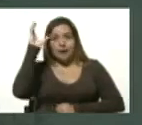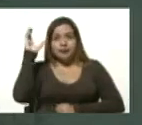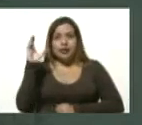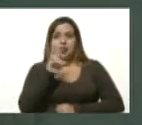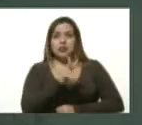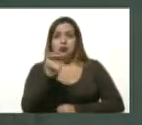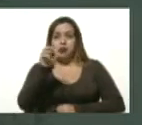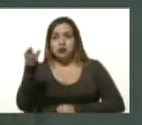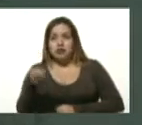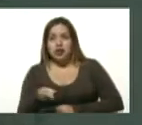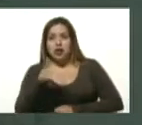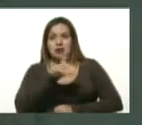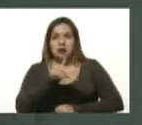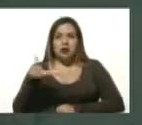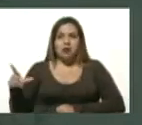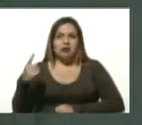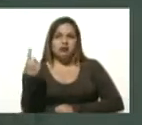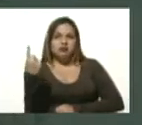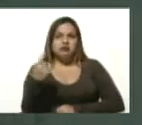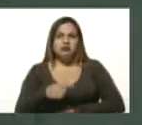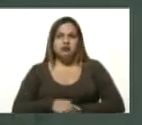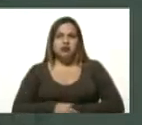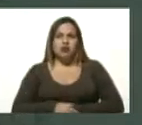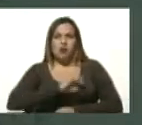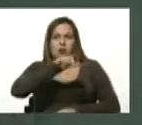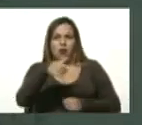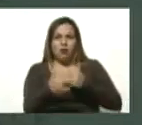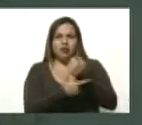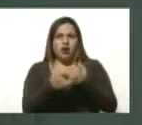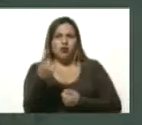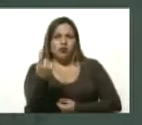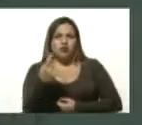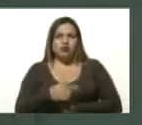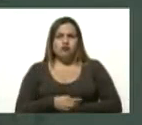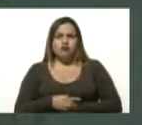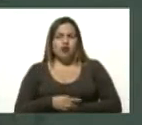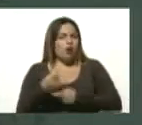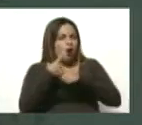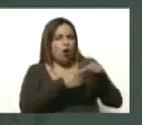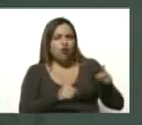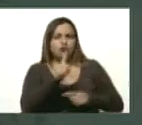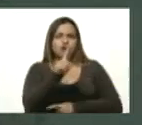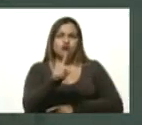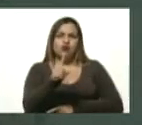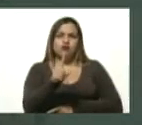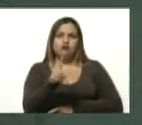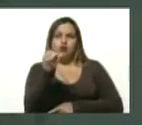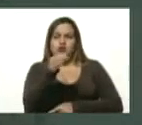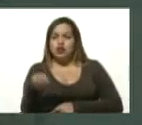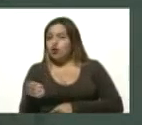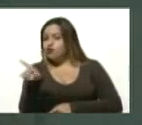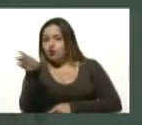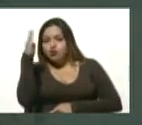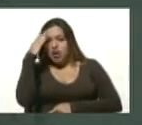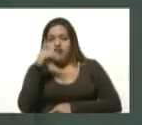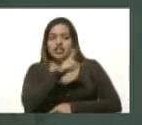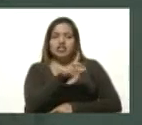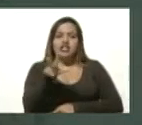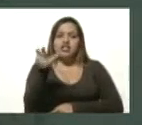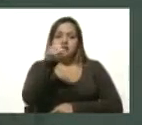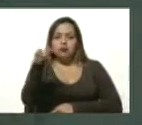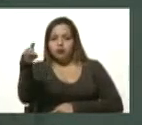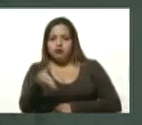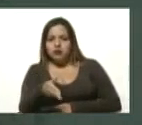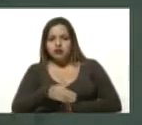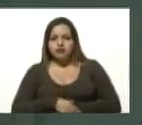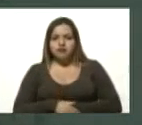1%, otro 1% y no se sabe, no responde, 13%. Si tomamos en cuenta que el error estadístico de este estudio